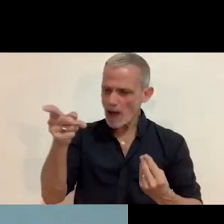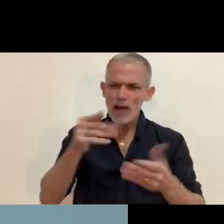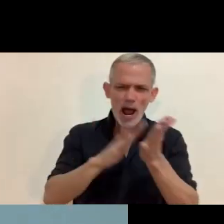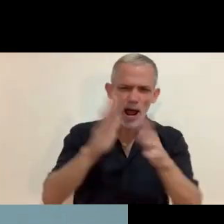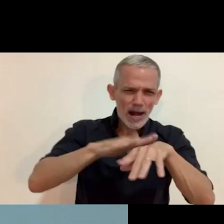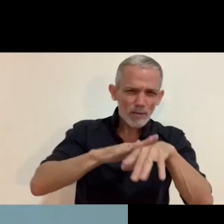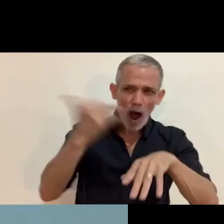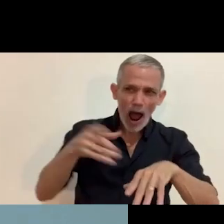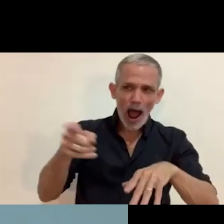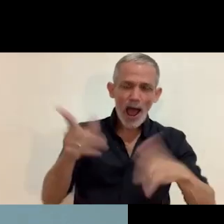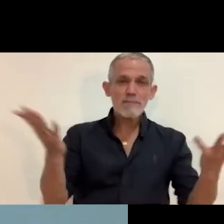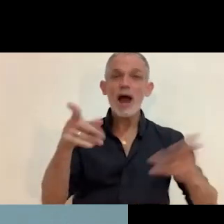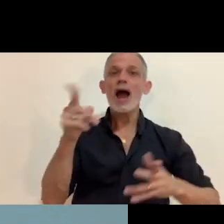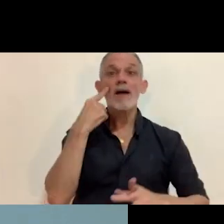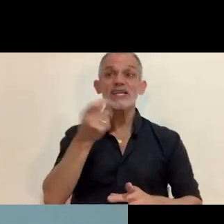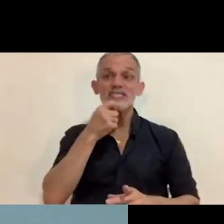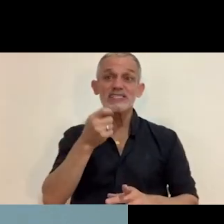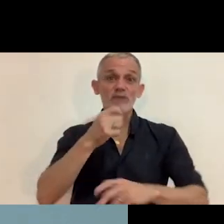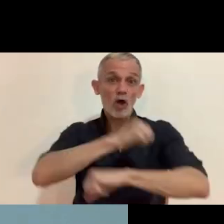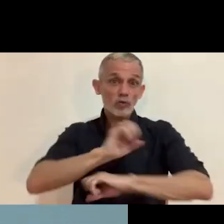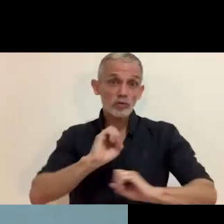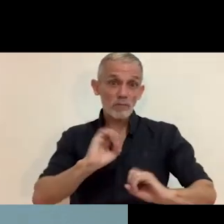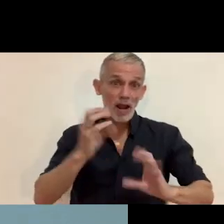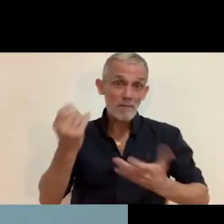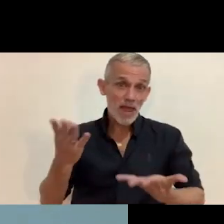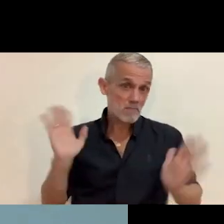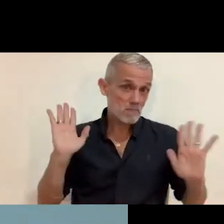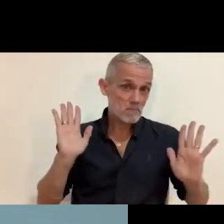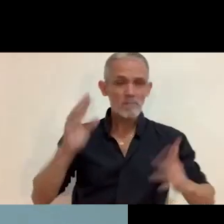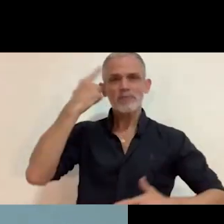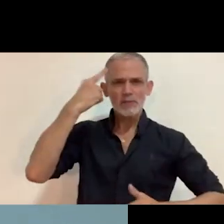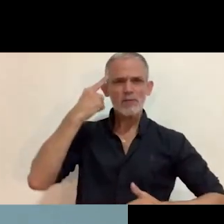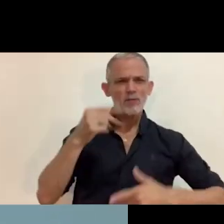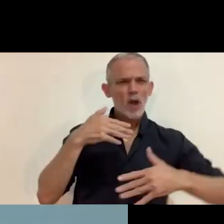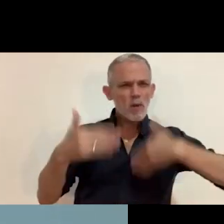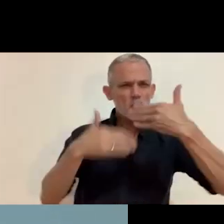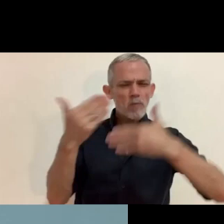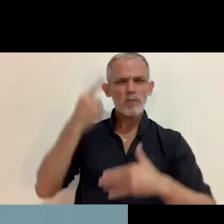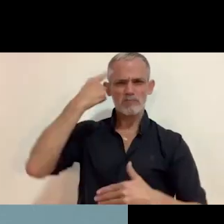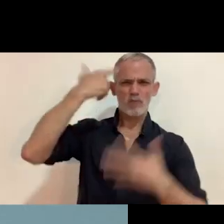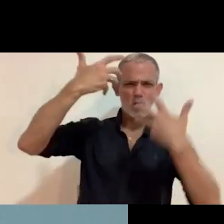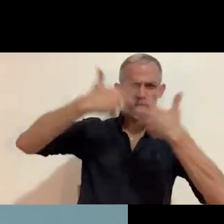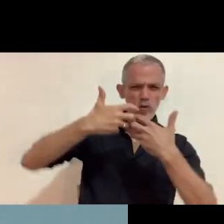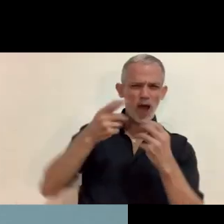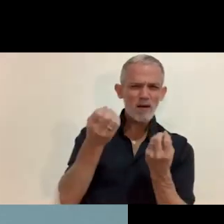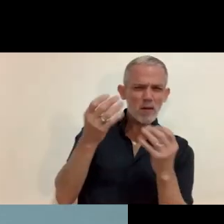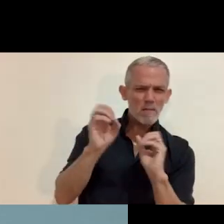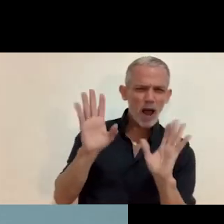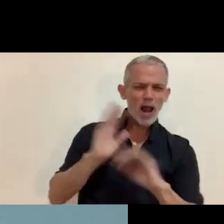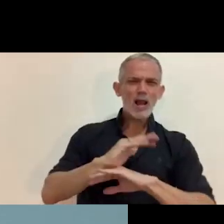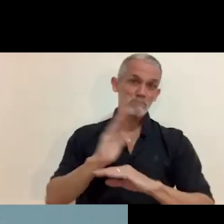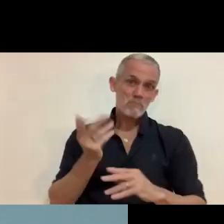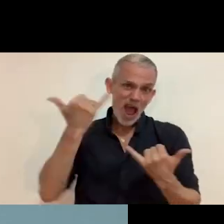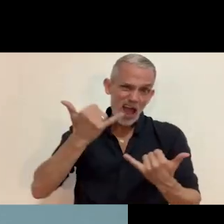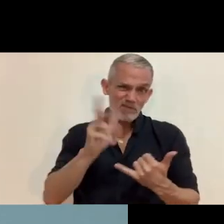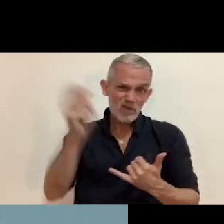responsablemente, la comisión de la conducta también. Entonces ese proceso intelectual está en cualquier causa penal.